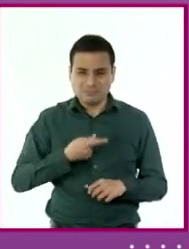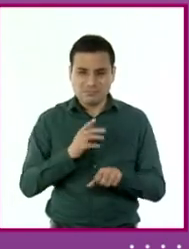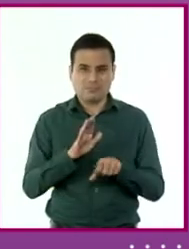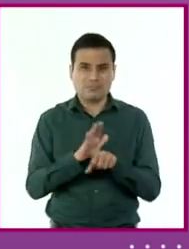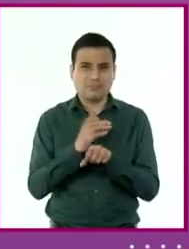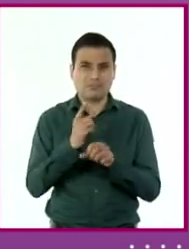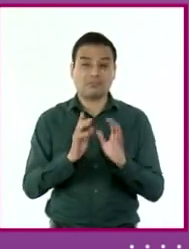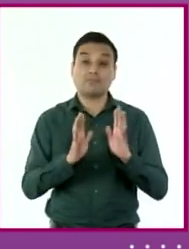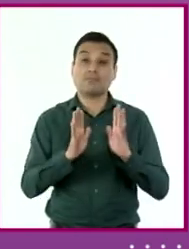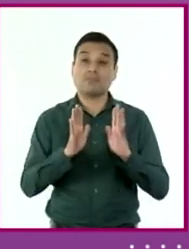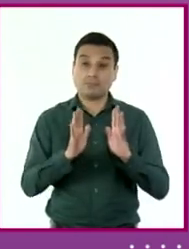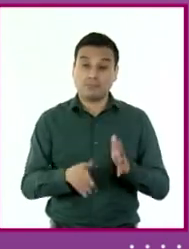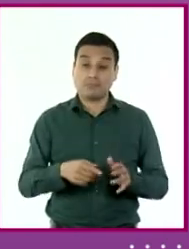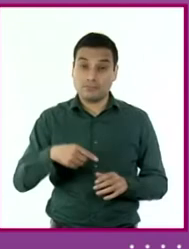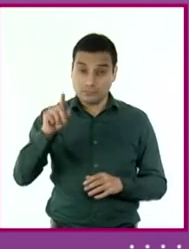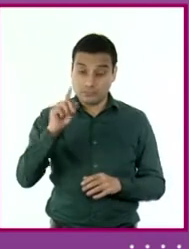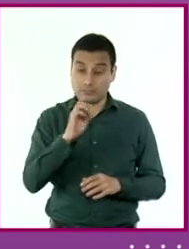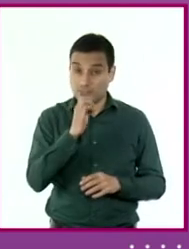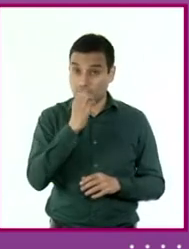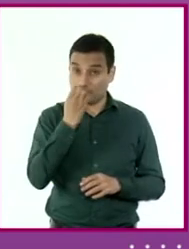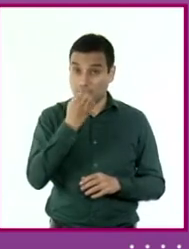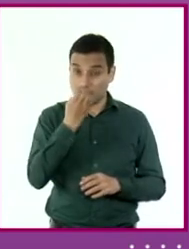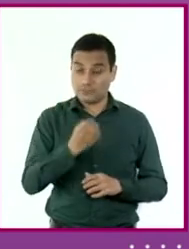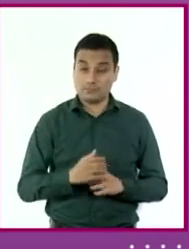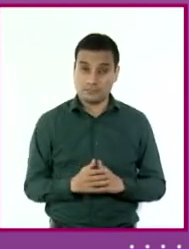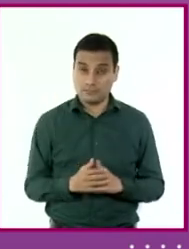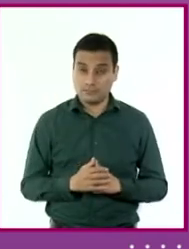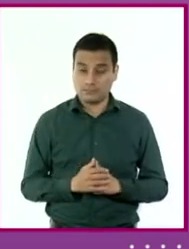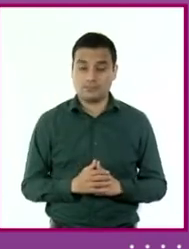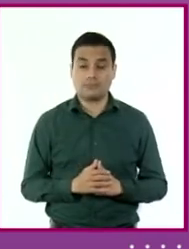de que te vayas a la telesecundaria.